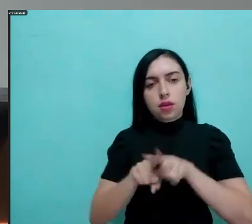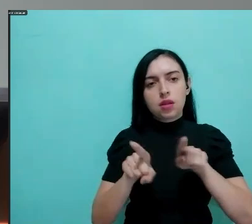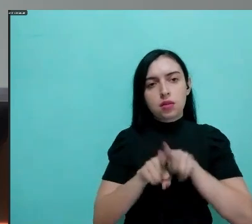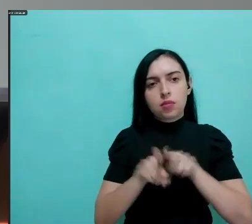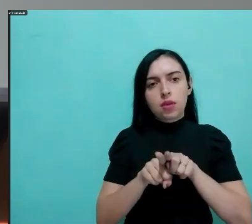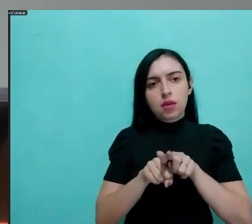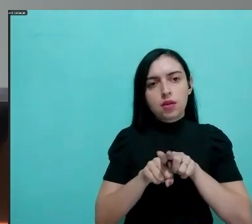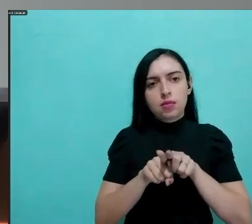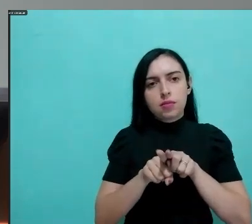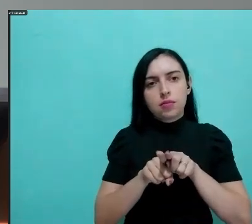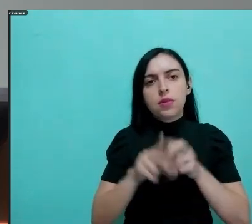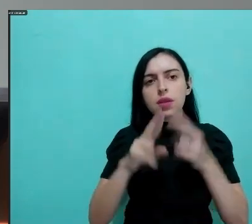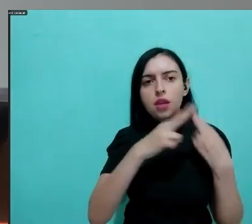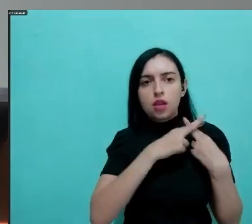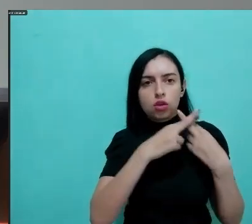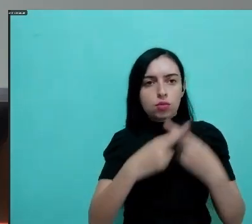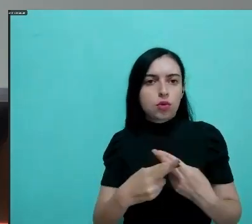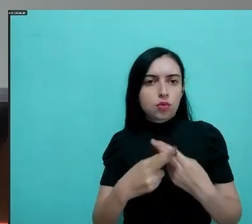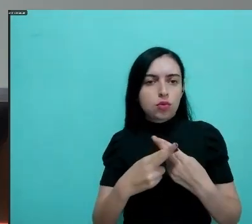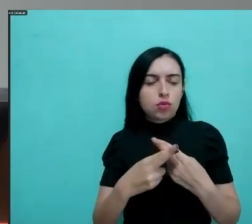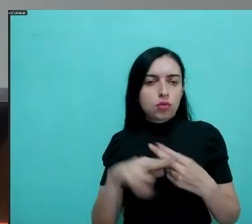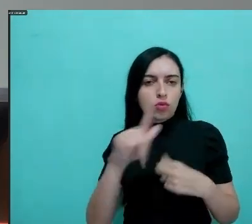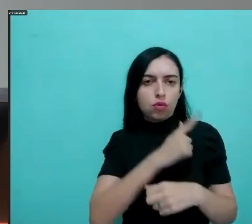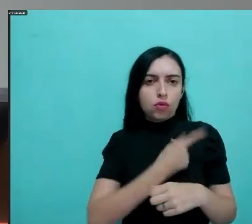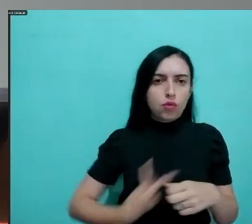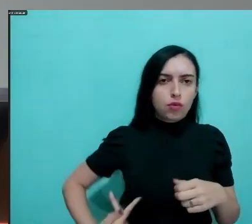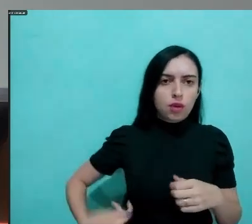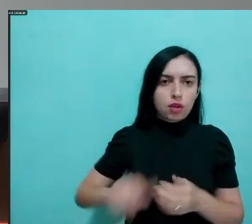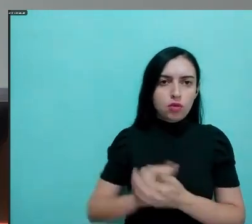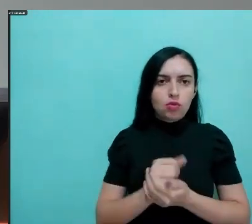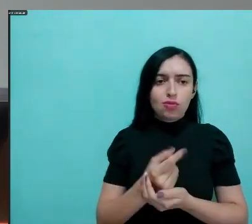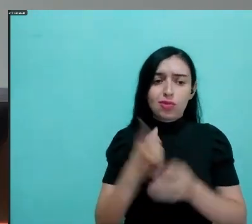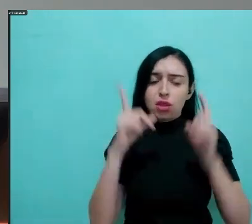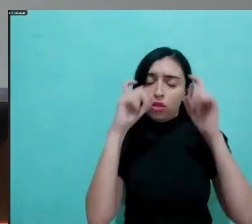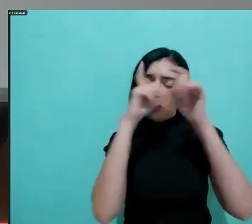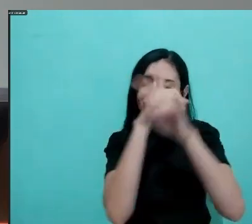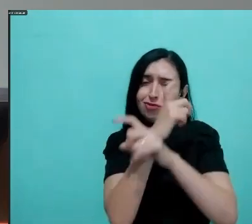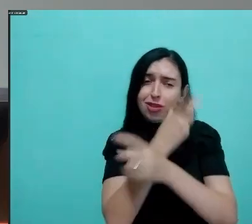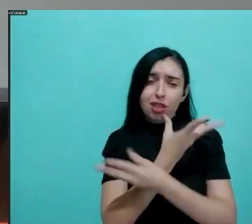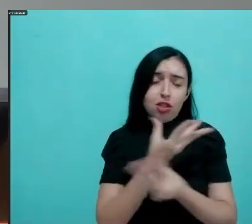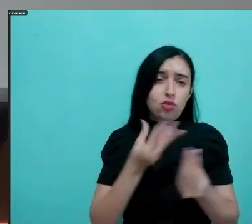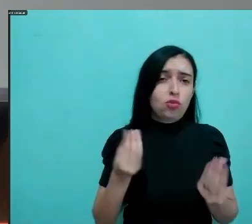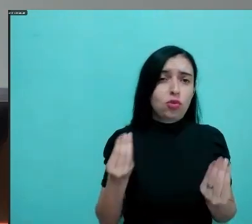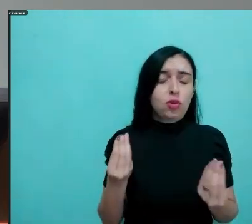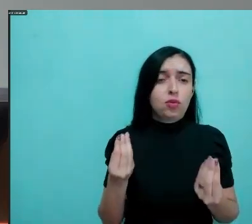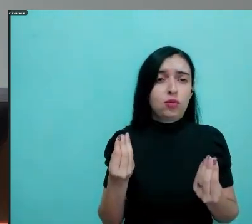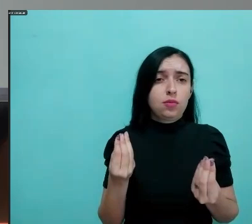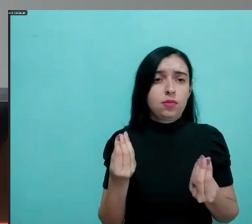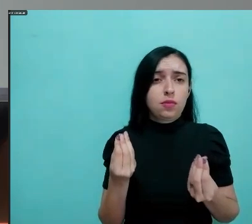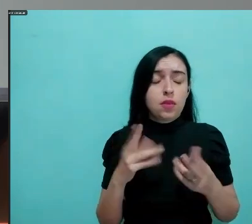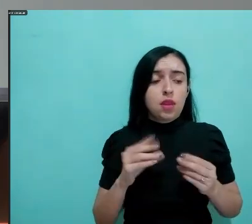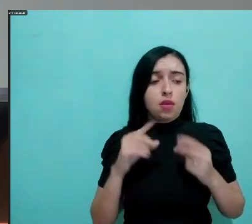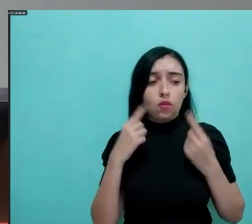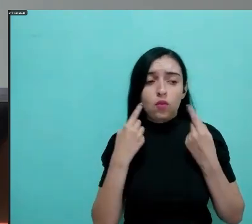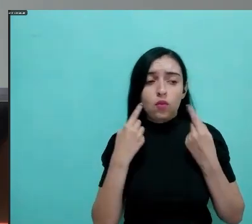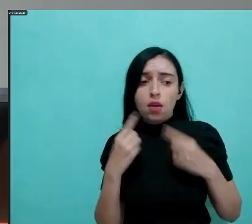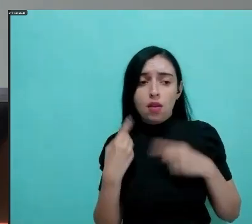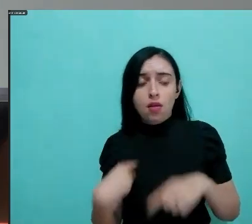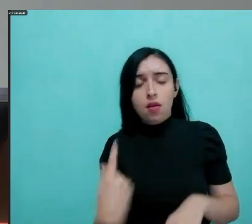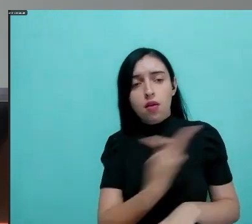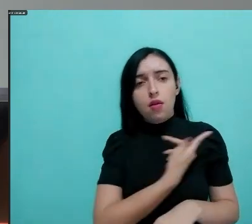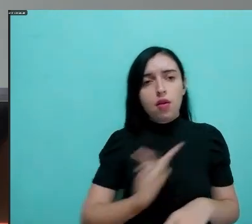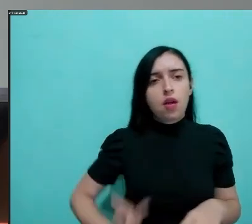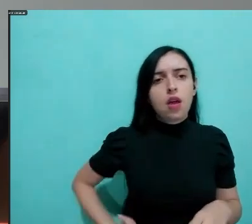la responsabilidad del gobierno. Hoy es muy difícil derrocar a un gobierno, es muy difícil